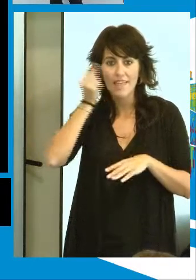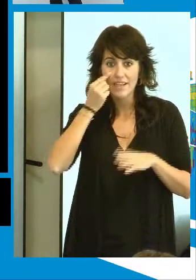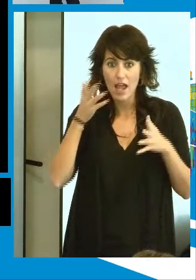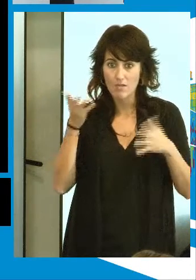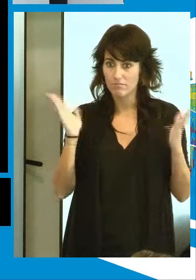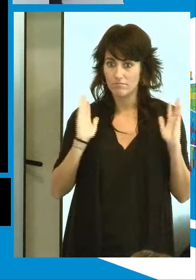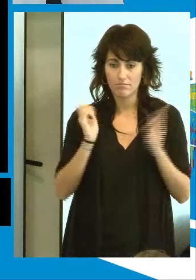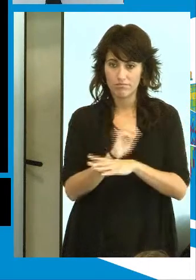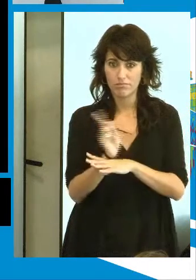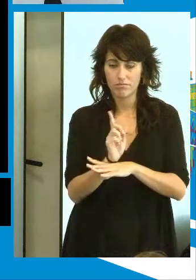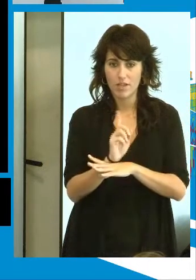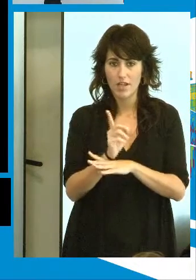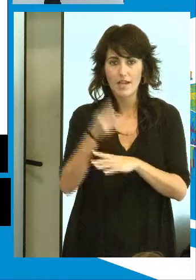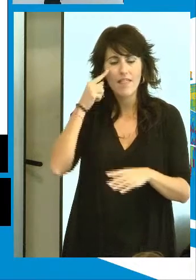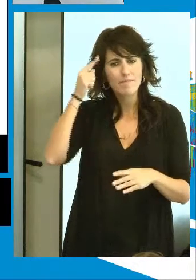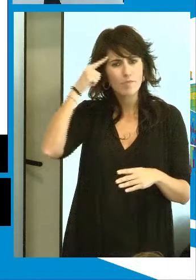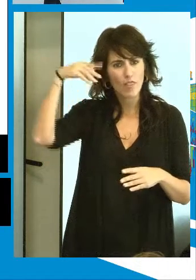precoz el deterioro cognitivo.